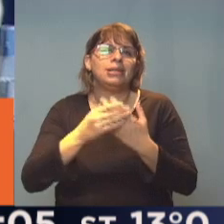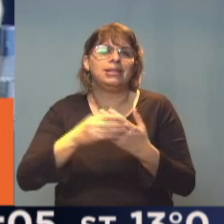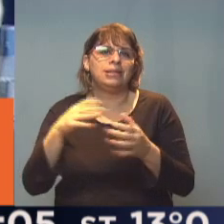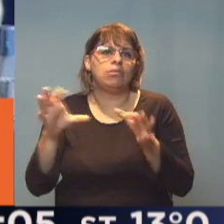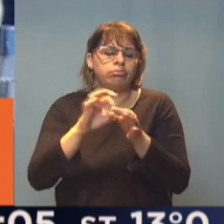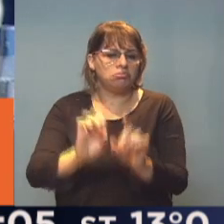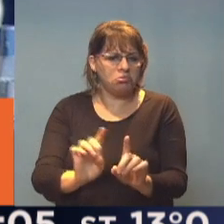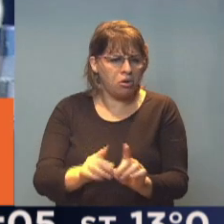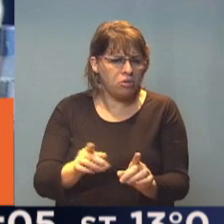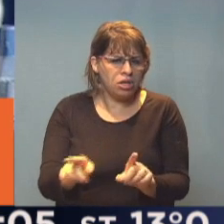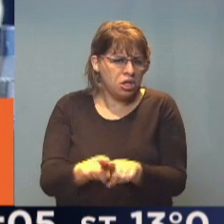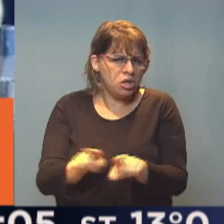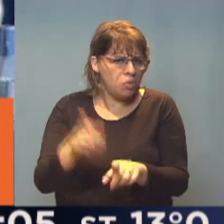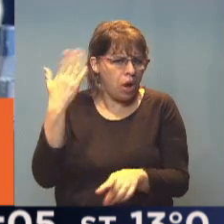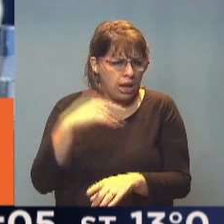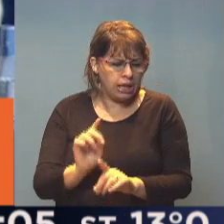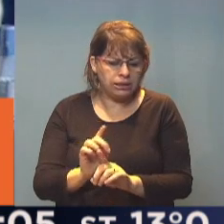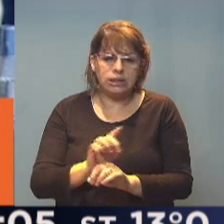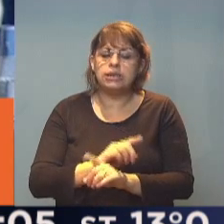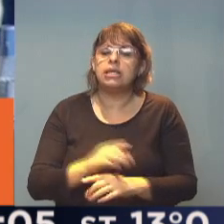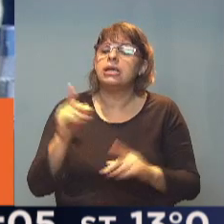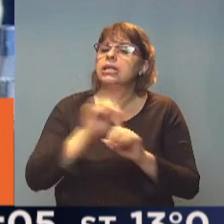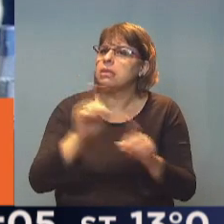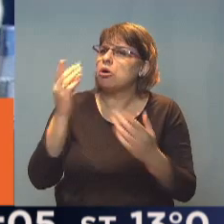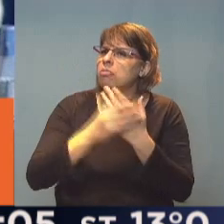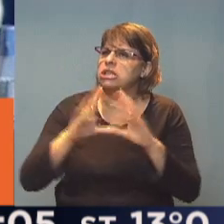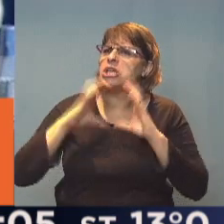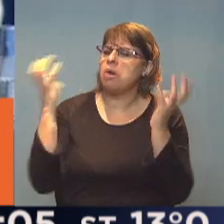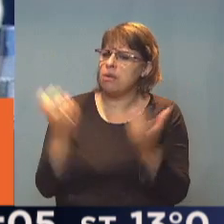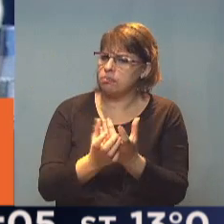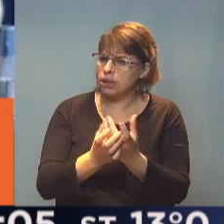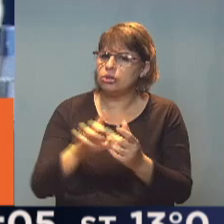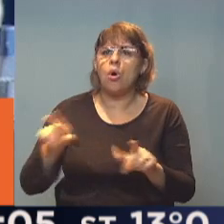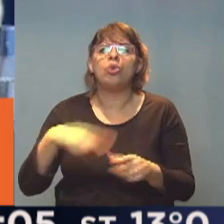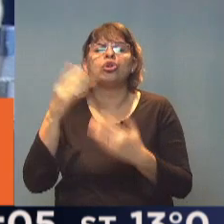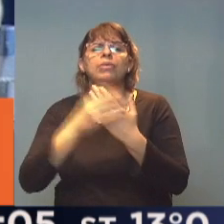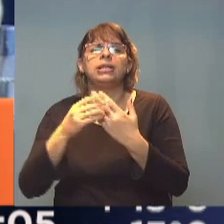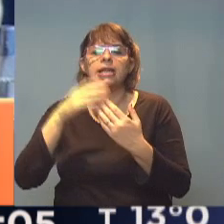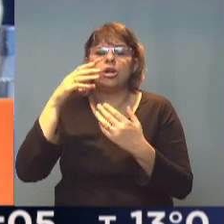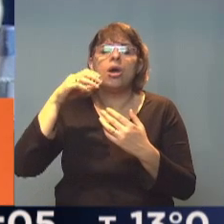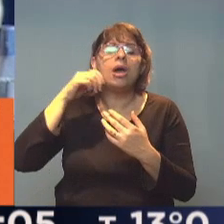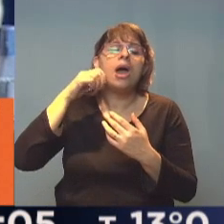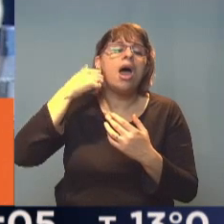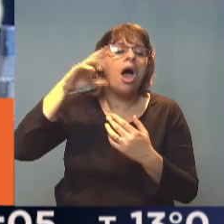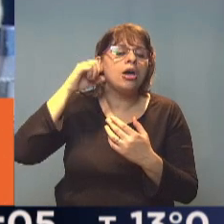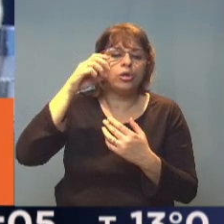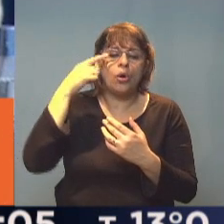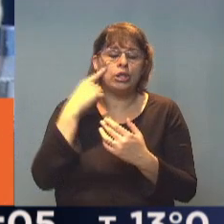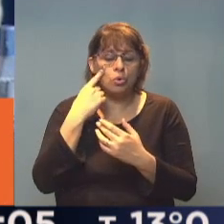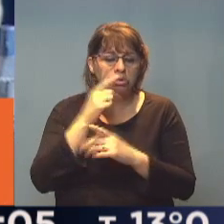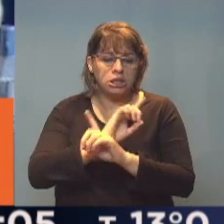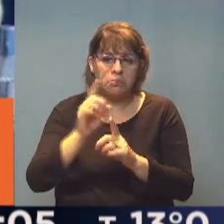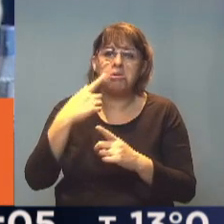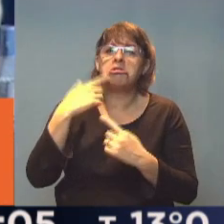va a ocurrir, tampoco con el Ministerio de Ambiente, tampoco con el Ministerio de Agroindustria o el Ministerio de Ciencia y Técnica, creo que fueron los que surgieron